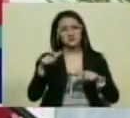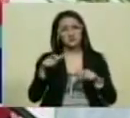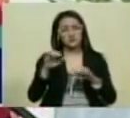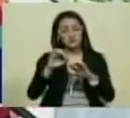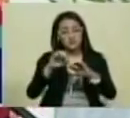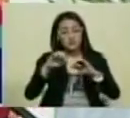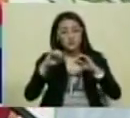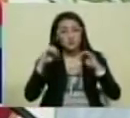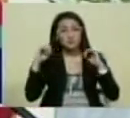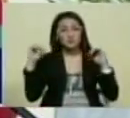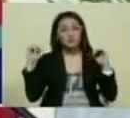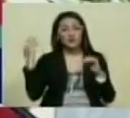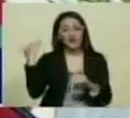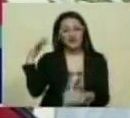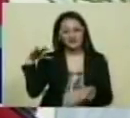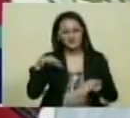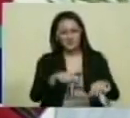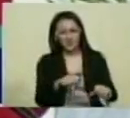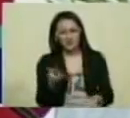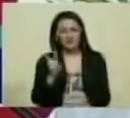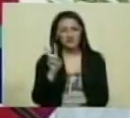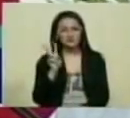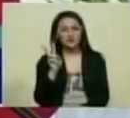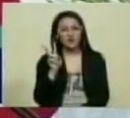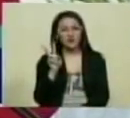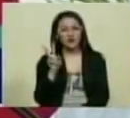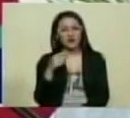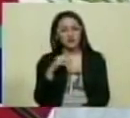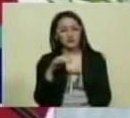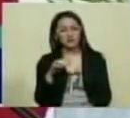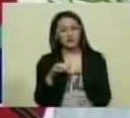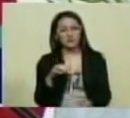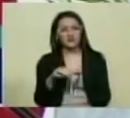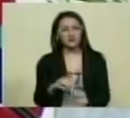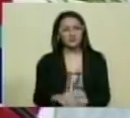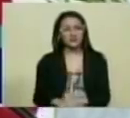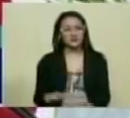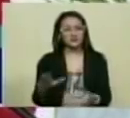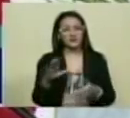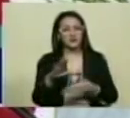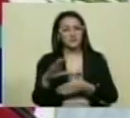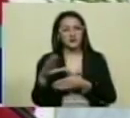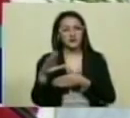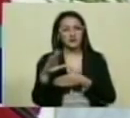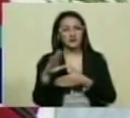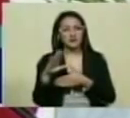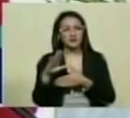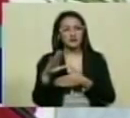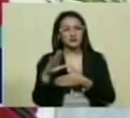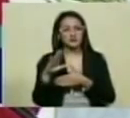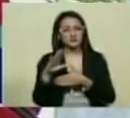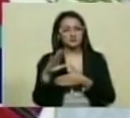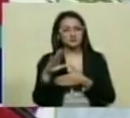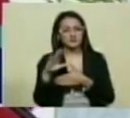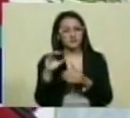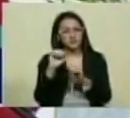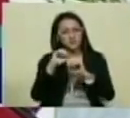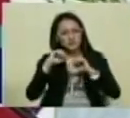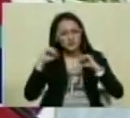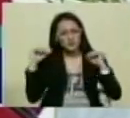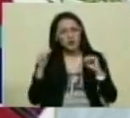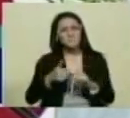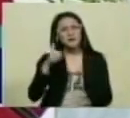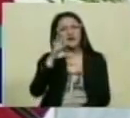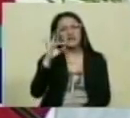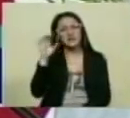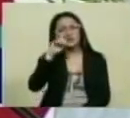descubridores, a decir que habían descubierto América. Y ustedes comenzaron su lucha, más de 500 años de